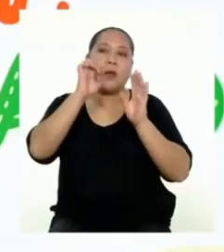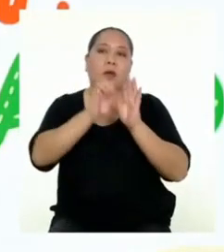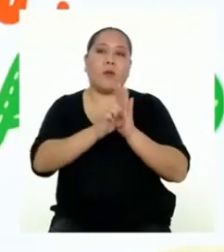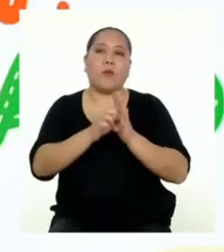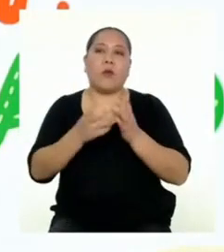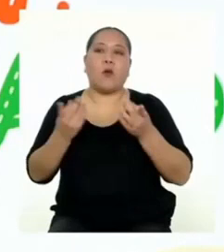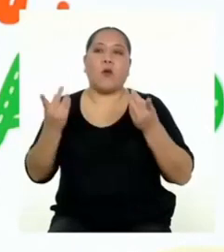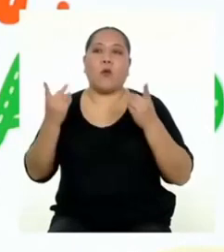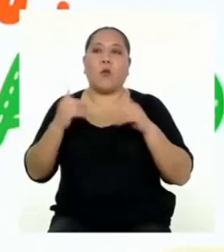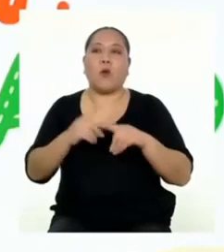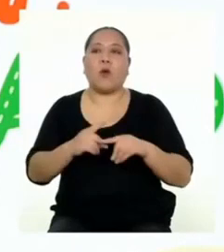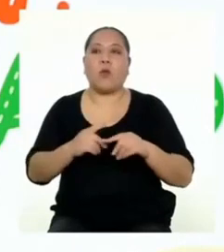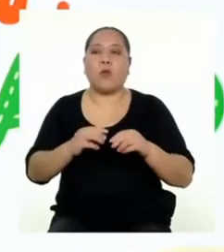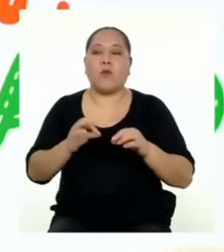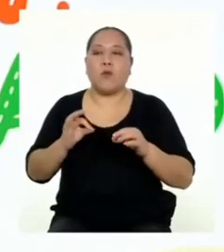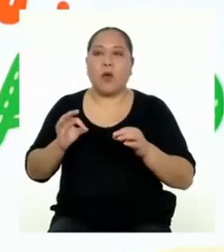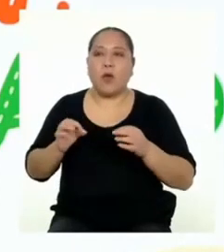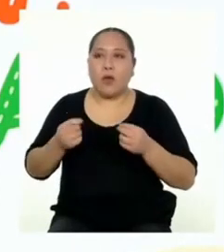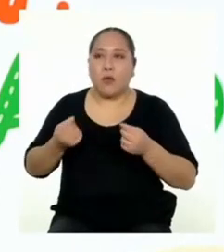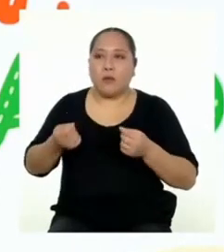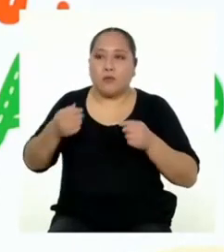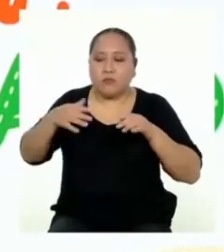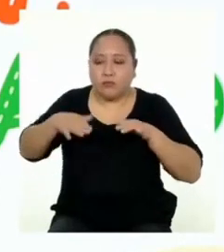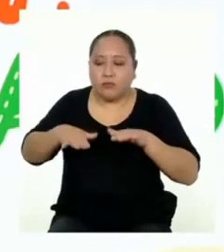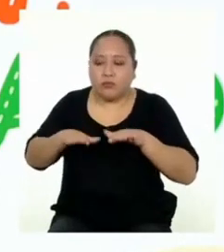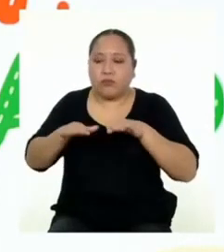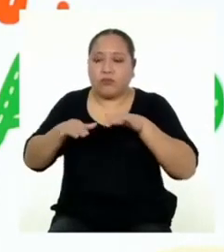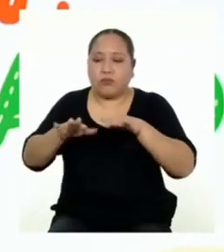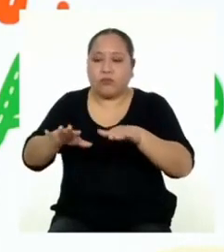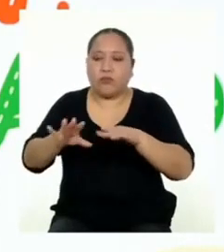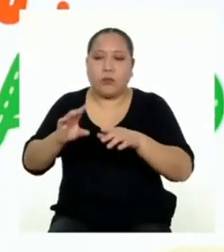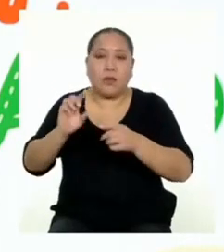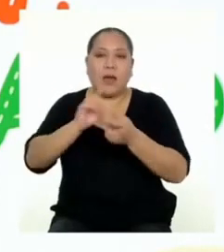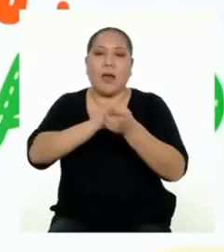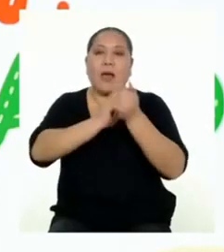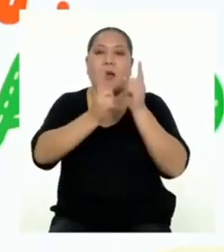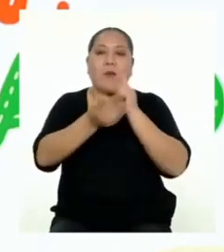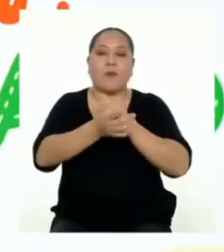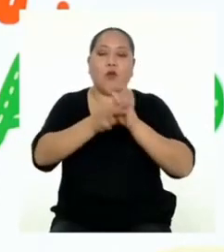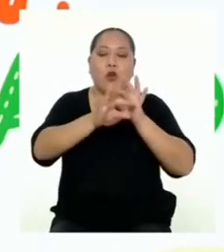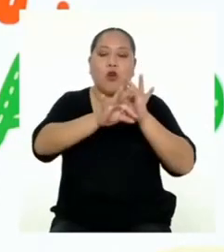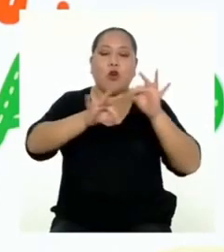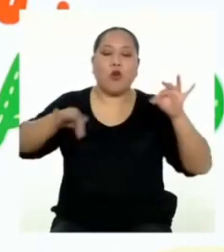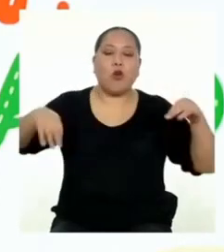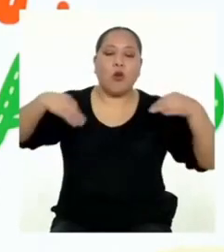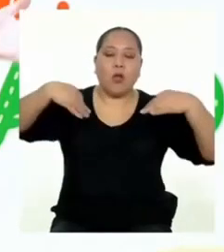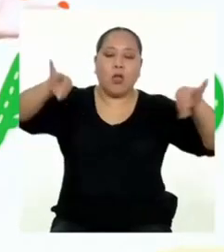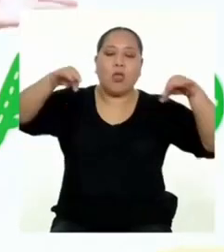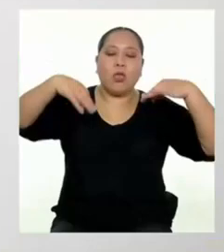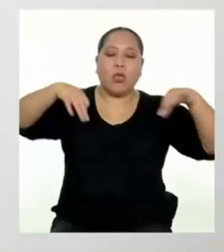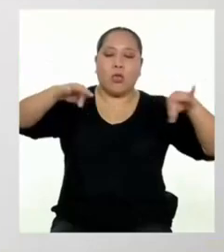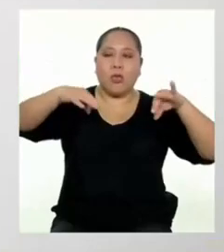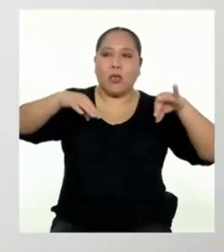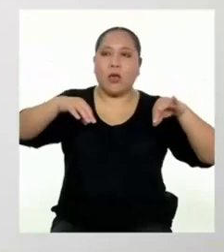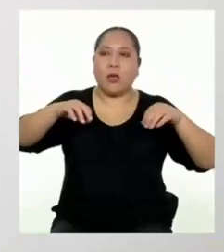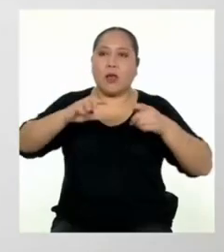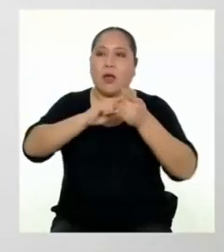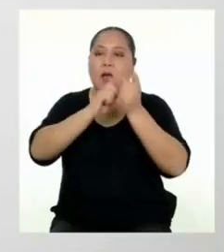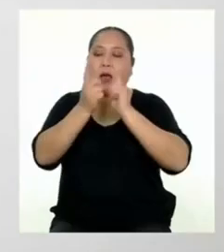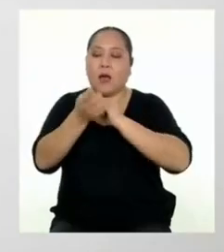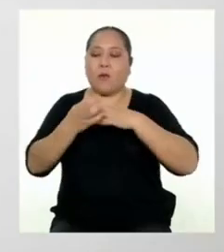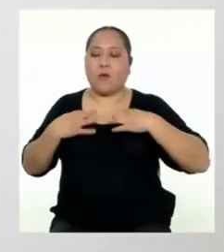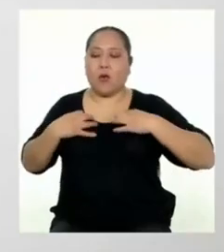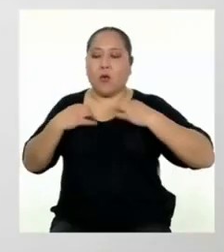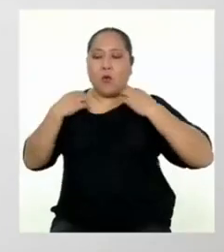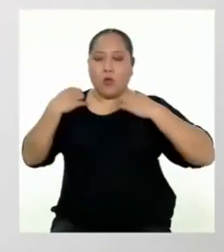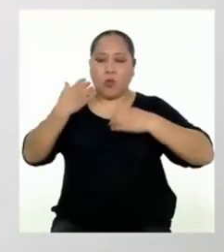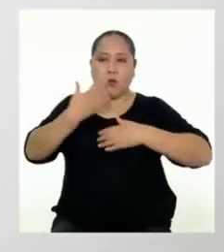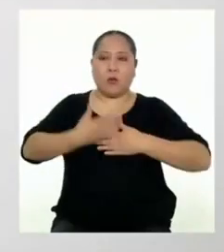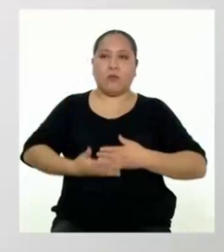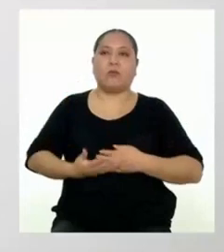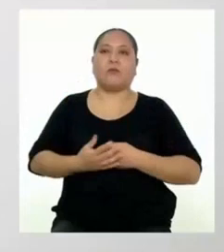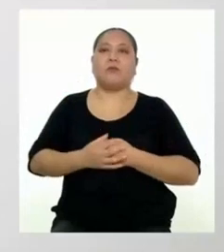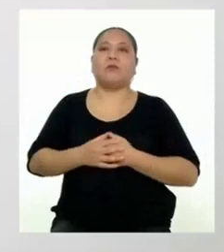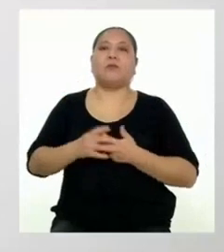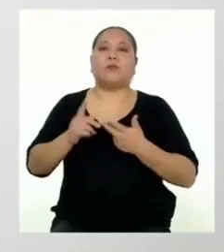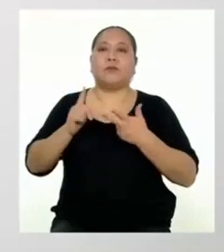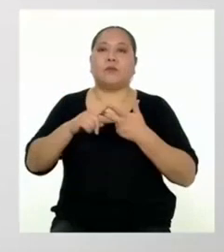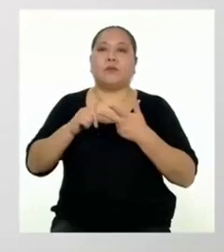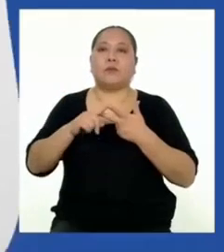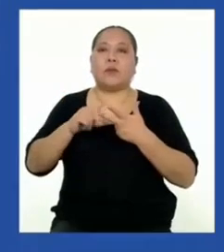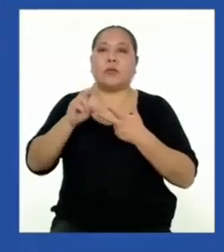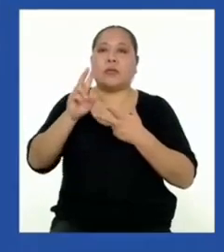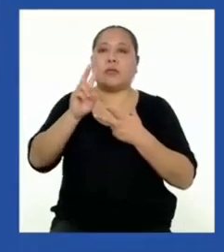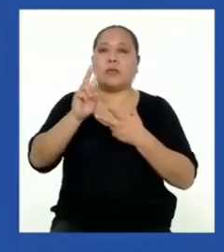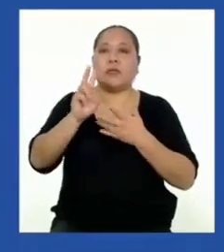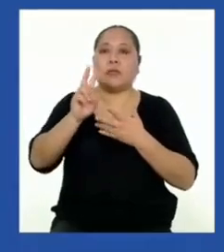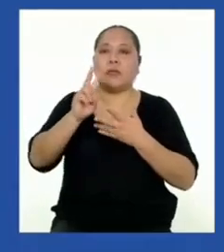decir, cuando fue confeccionada y pasó de ser tela e hilos a una prenda de vestir. Tal cual, Rodrigo. La siguiente